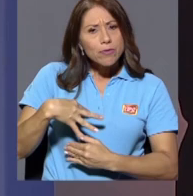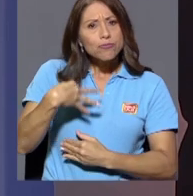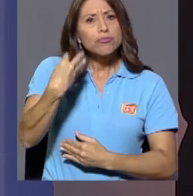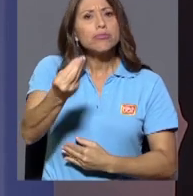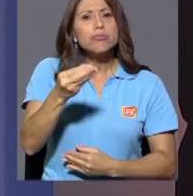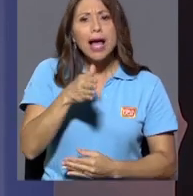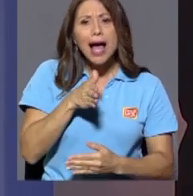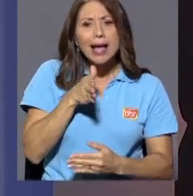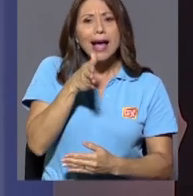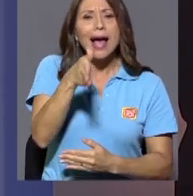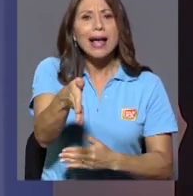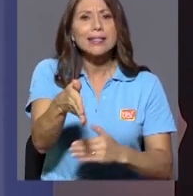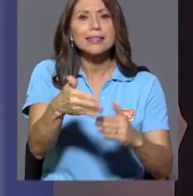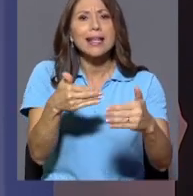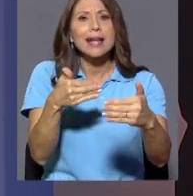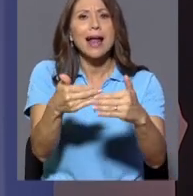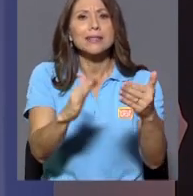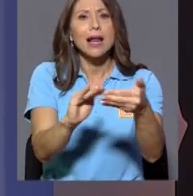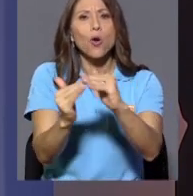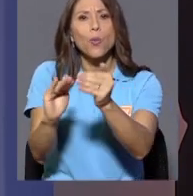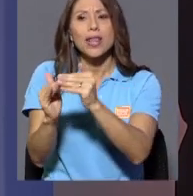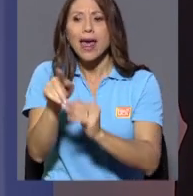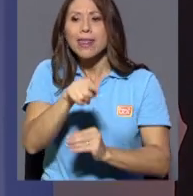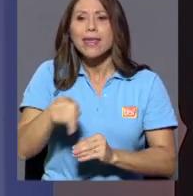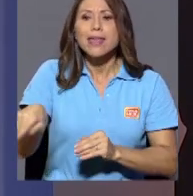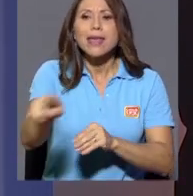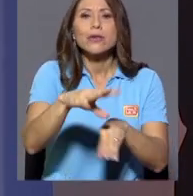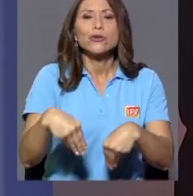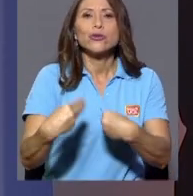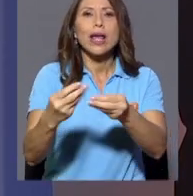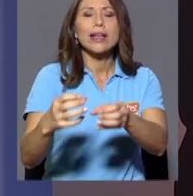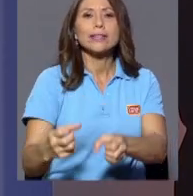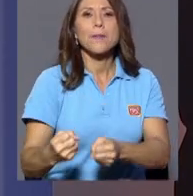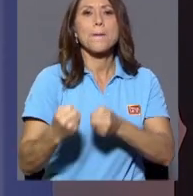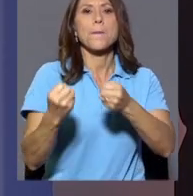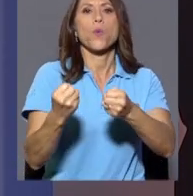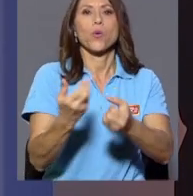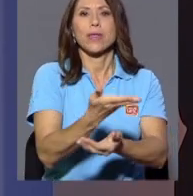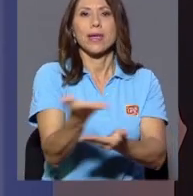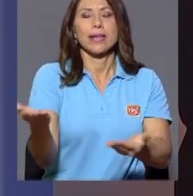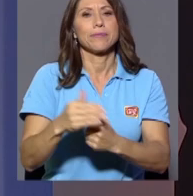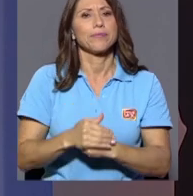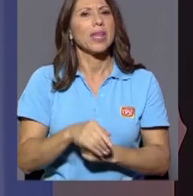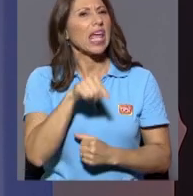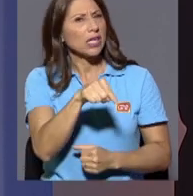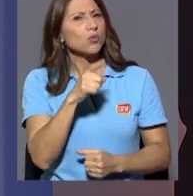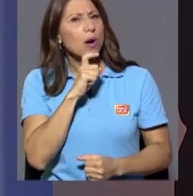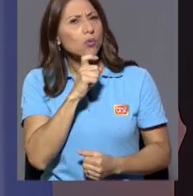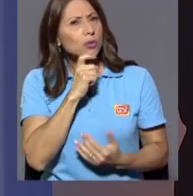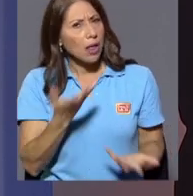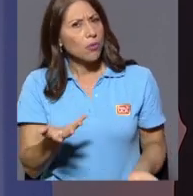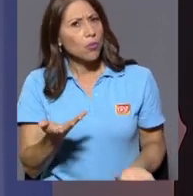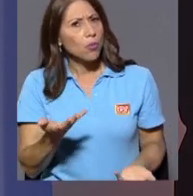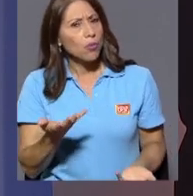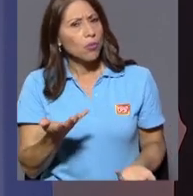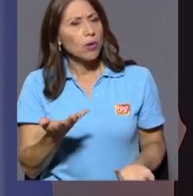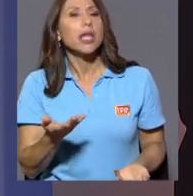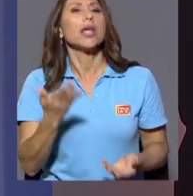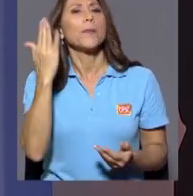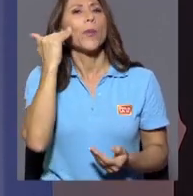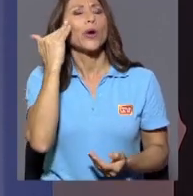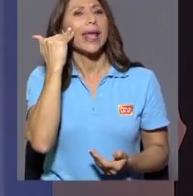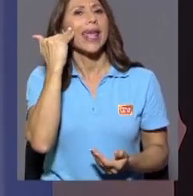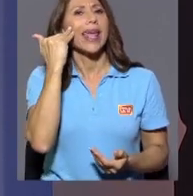acercarse a la comunidad y hacer de esos actores sociales unos empoderados que tanto ha costado eso y porque